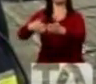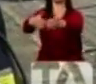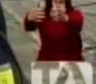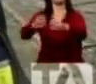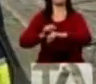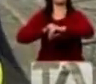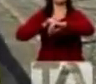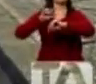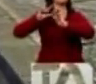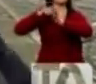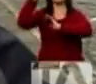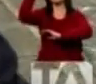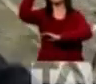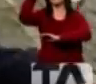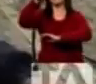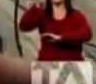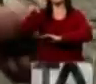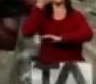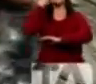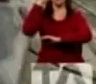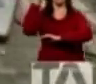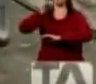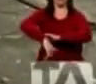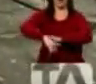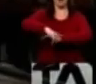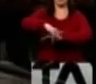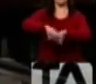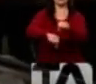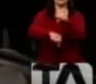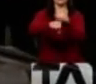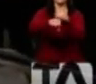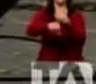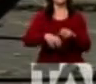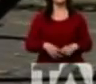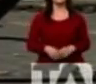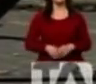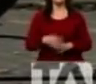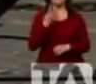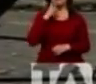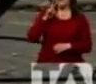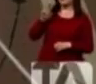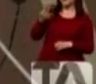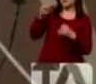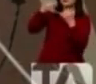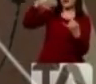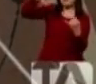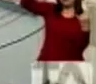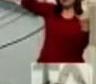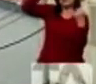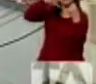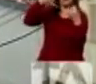cuestión de segundos, cosa de hasta mi celular se me cayó. Cuando se levantó vio cables y más cables